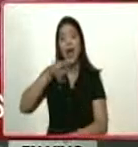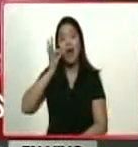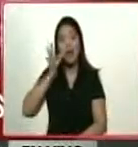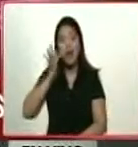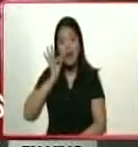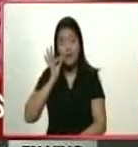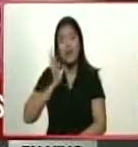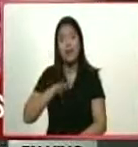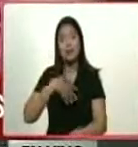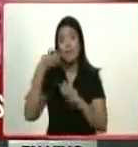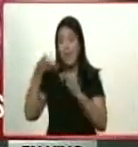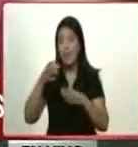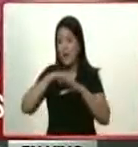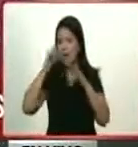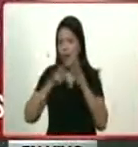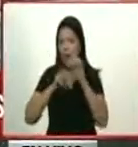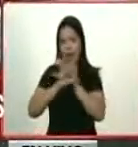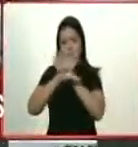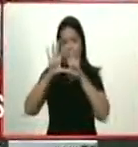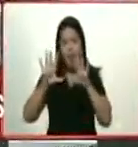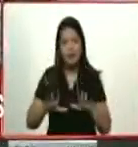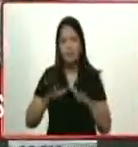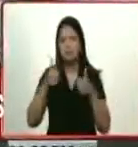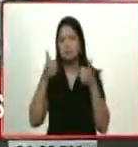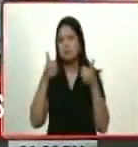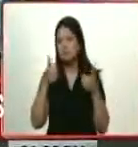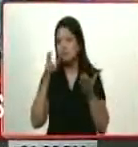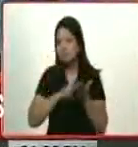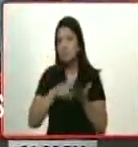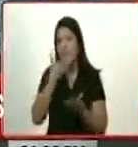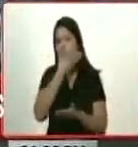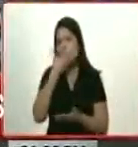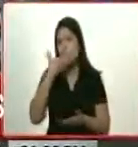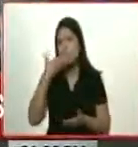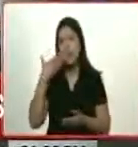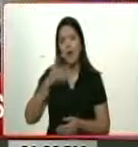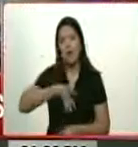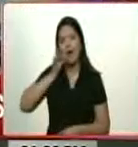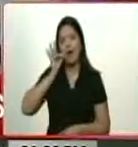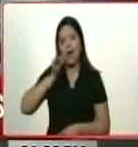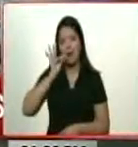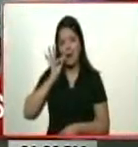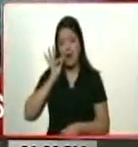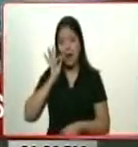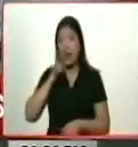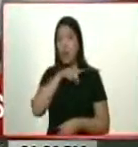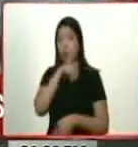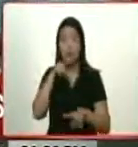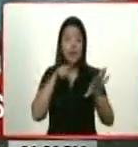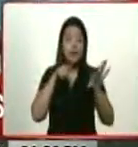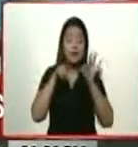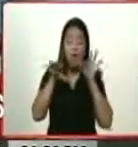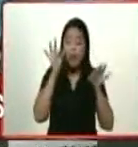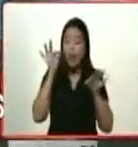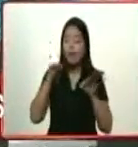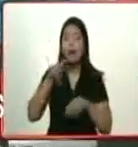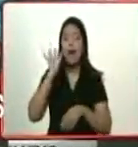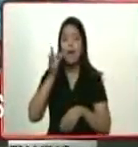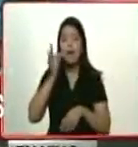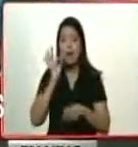los caficultores, la verdad que manejan los campesinos, quienes recogen el café, vayamos a una nueva esquema, una nueva